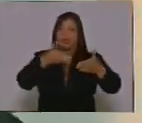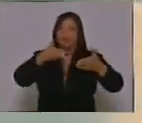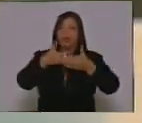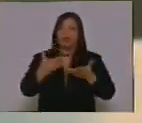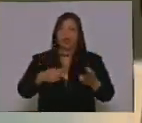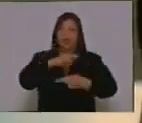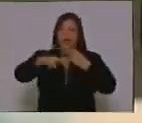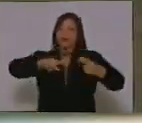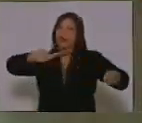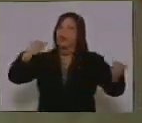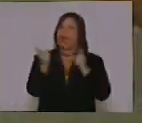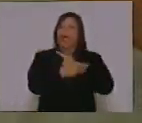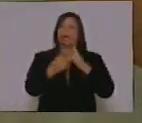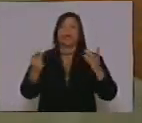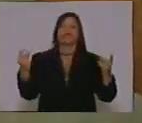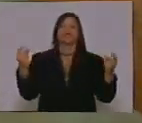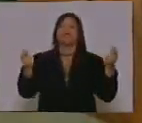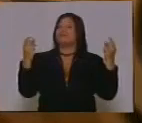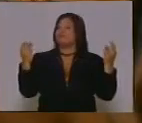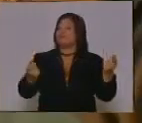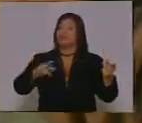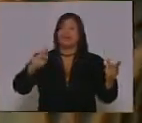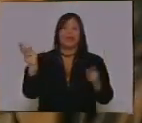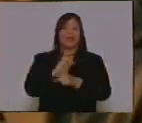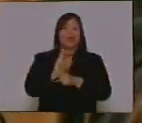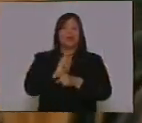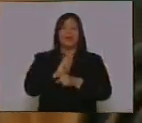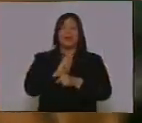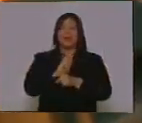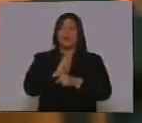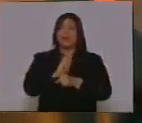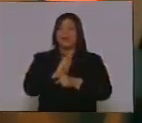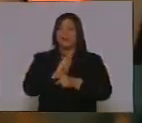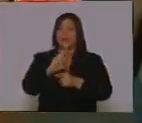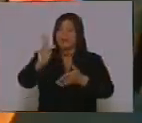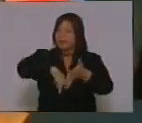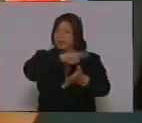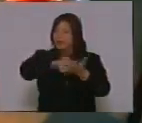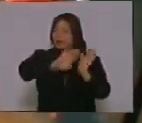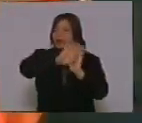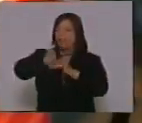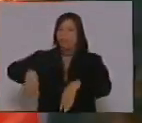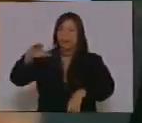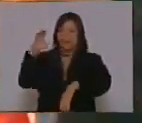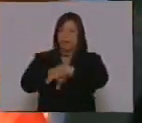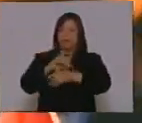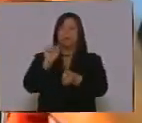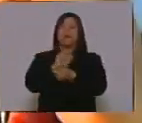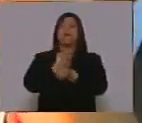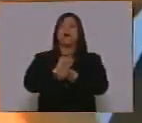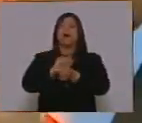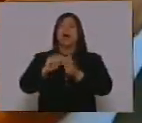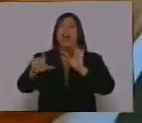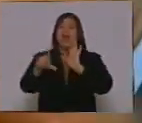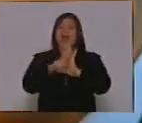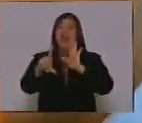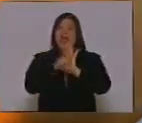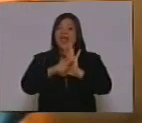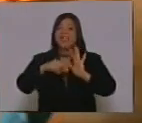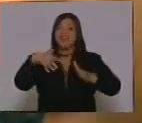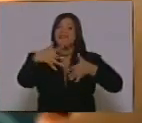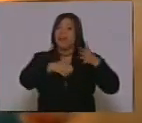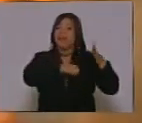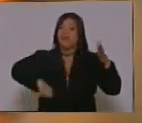revolución cambió radicalmente eso. No solamente eliminando la recluta obligatoria, la ley de vagos y maleantes, abriendo